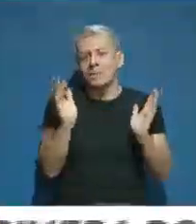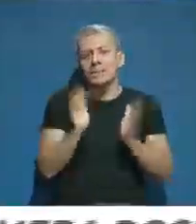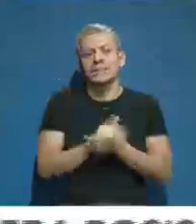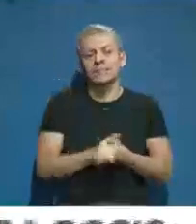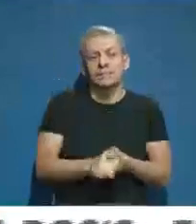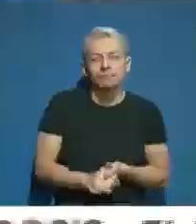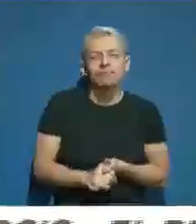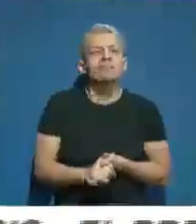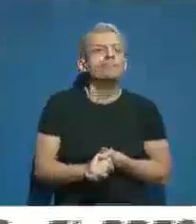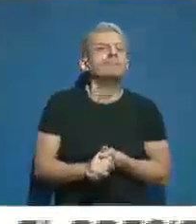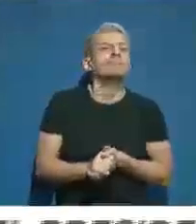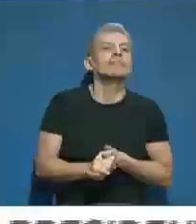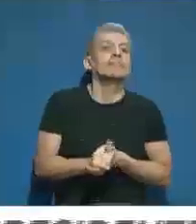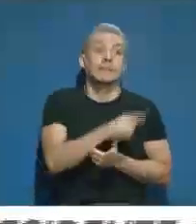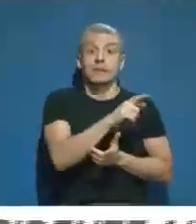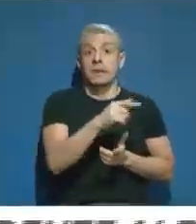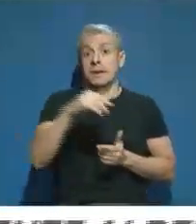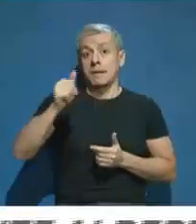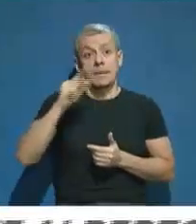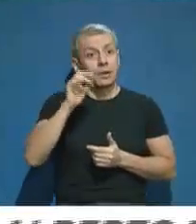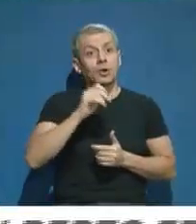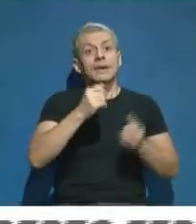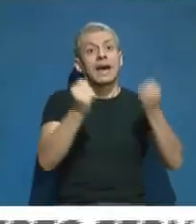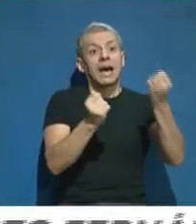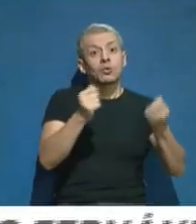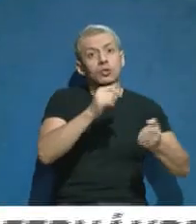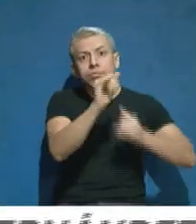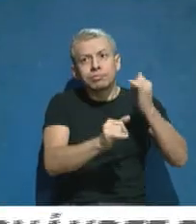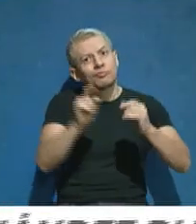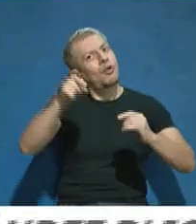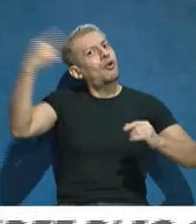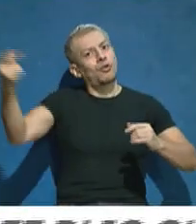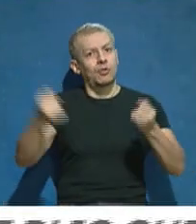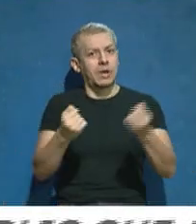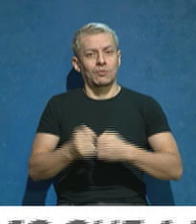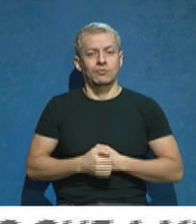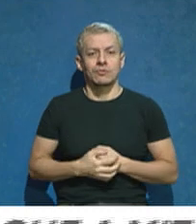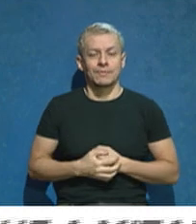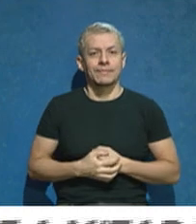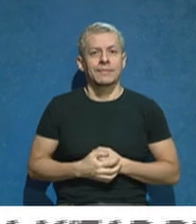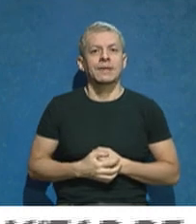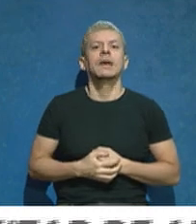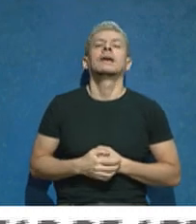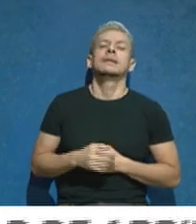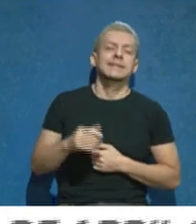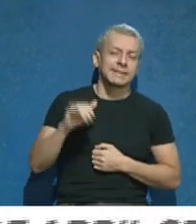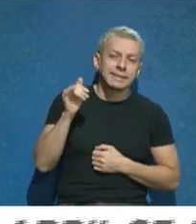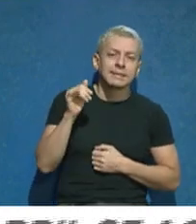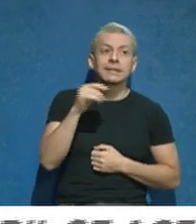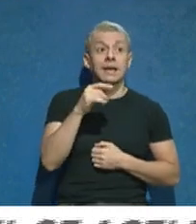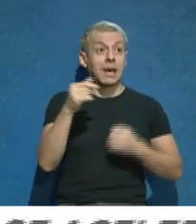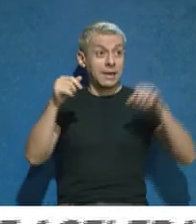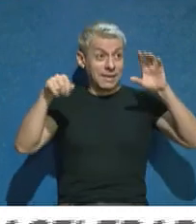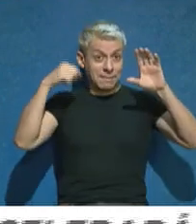esto que está mencionando Mario, que forma parte de la investigación. Son otros autos los que usan, ¿no? No, precisamente esta imagen que